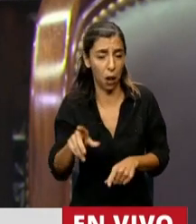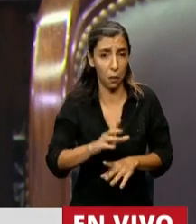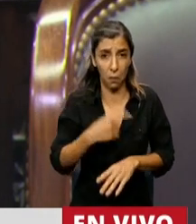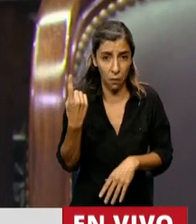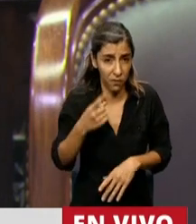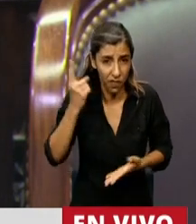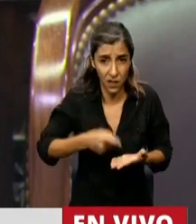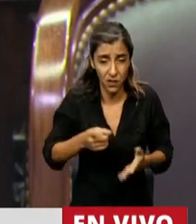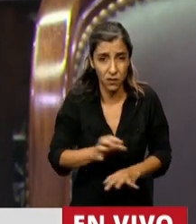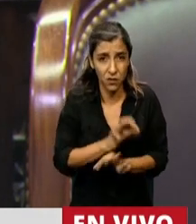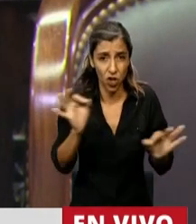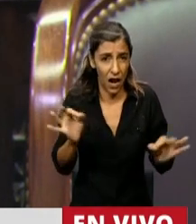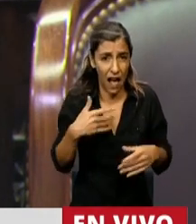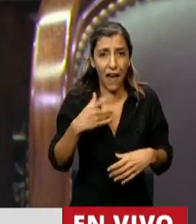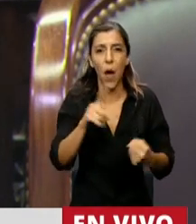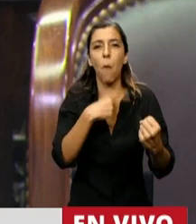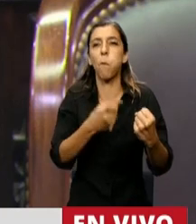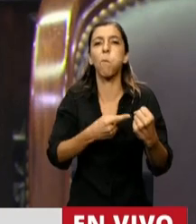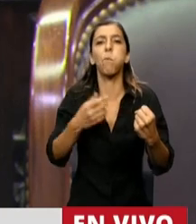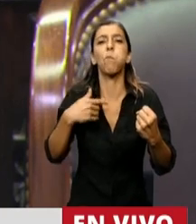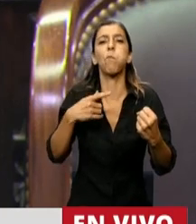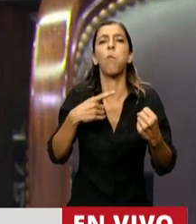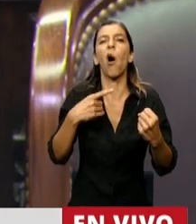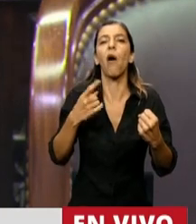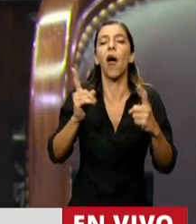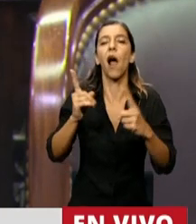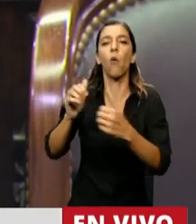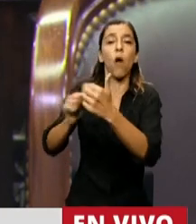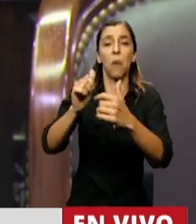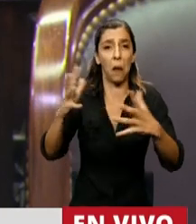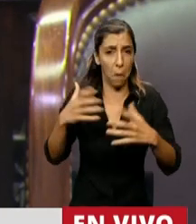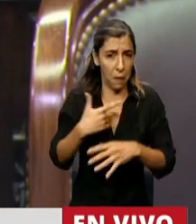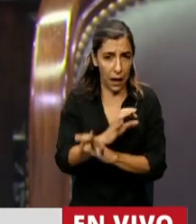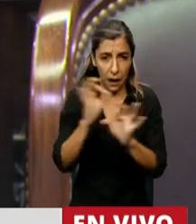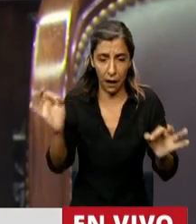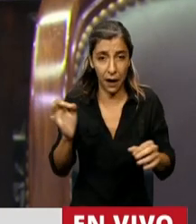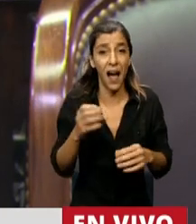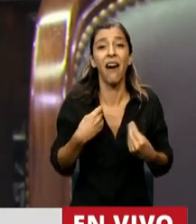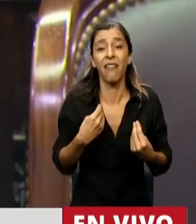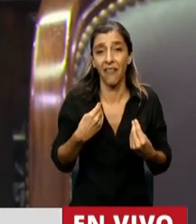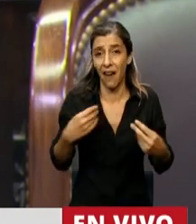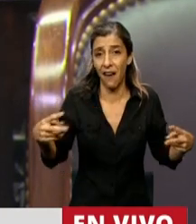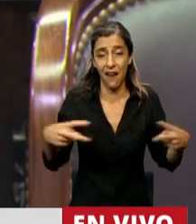lo hicieron los poderosos, el ajuste lo hicieron los jubilados, quienes perdieron entre